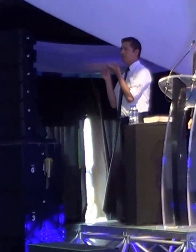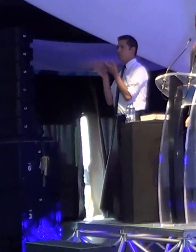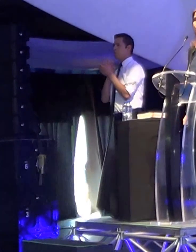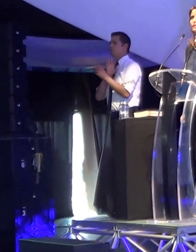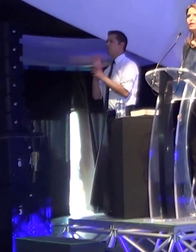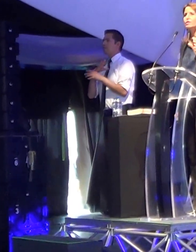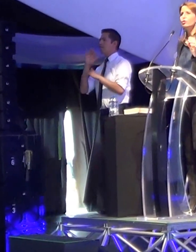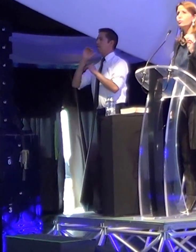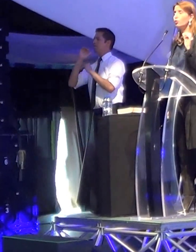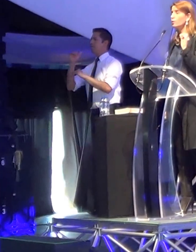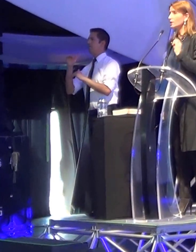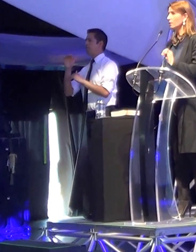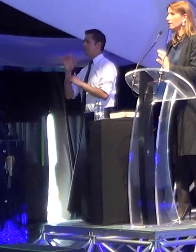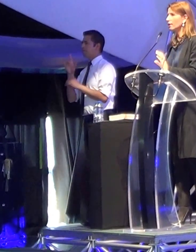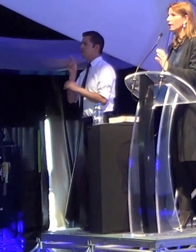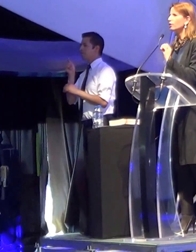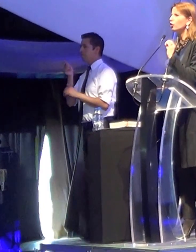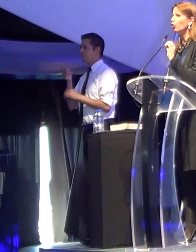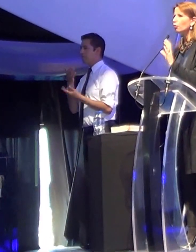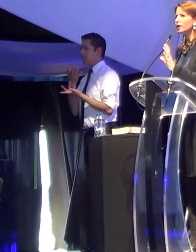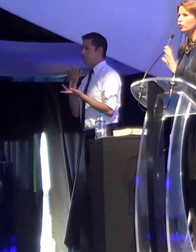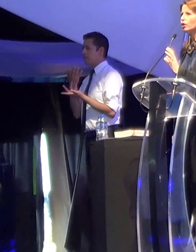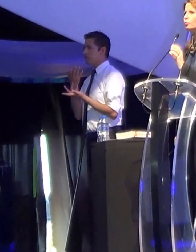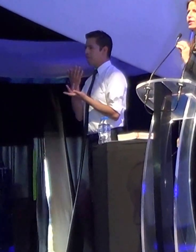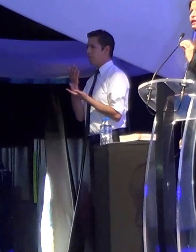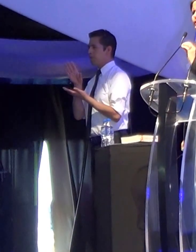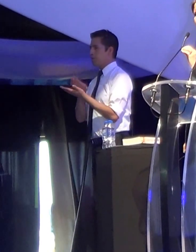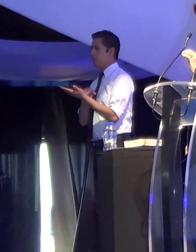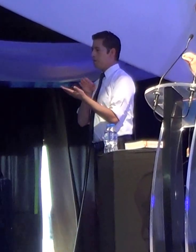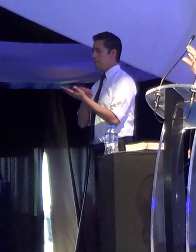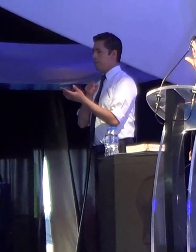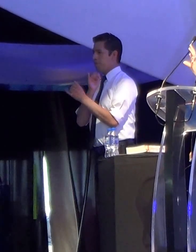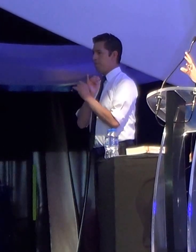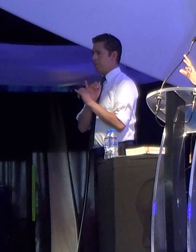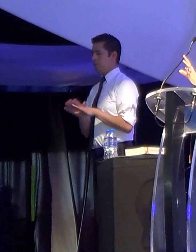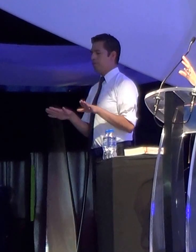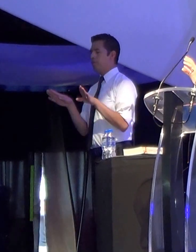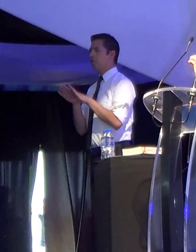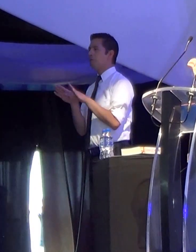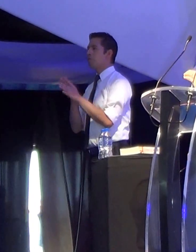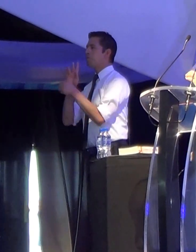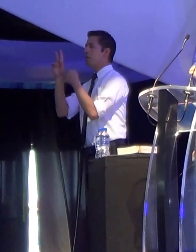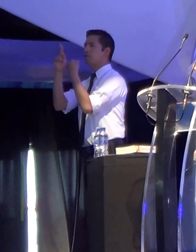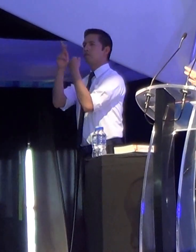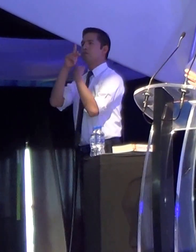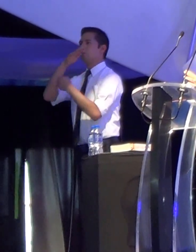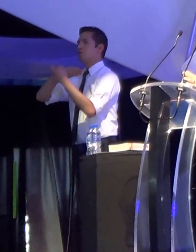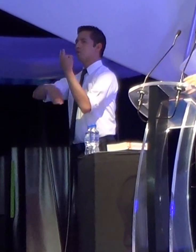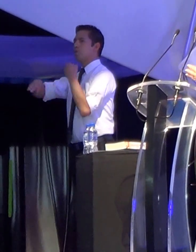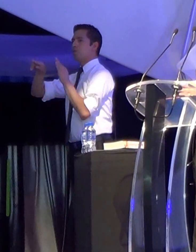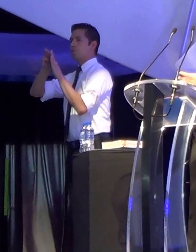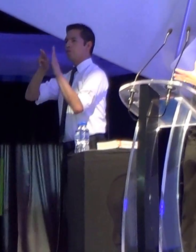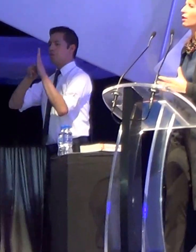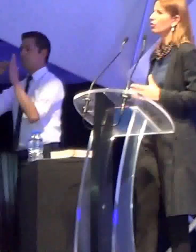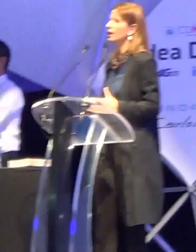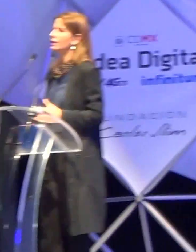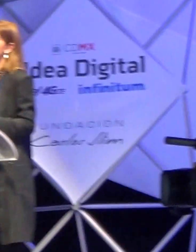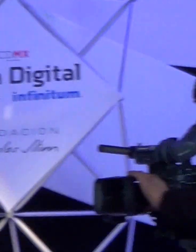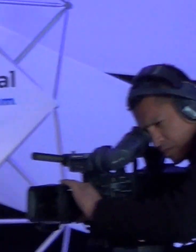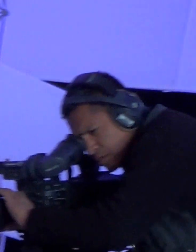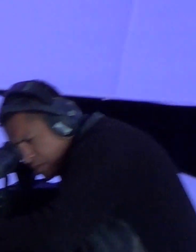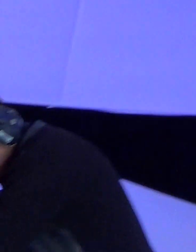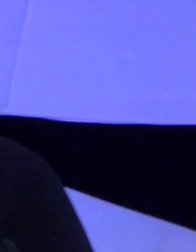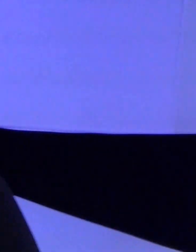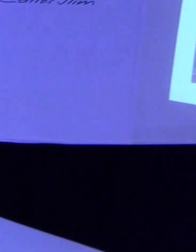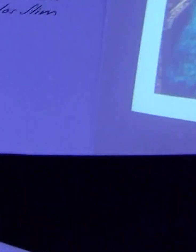Standard Setting Text, que es como una especie de documento que pudiera ser seguido por los países y que estableciese las normas